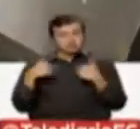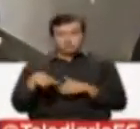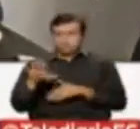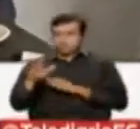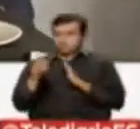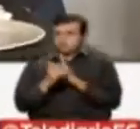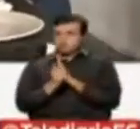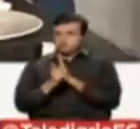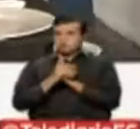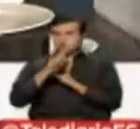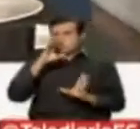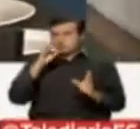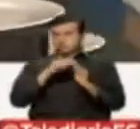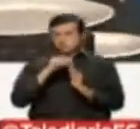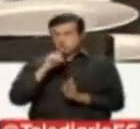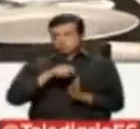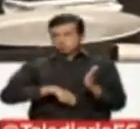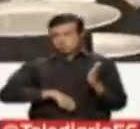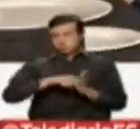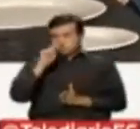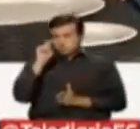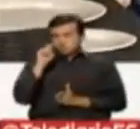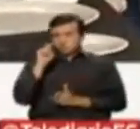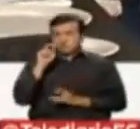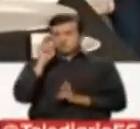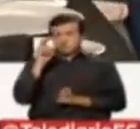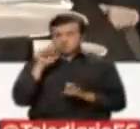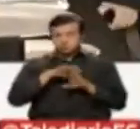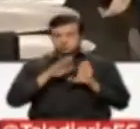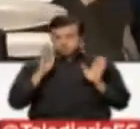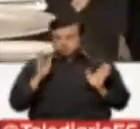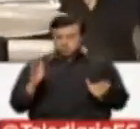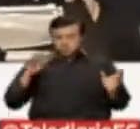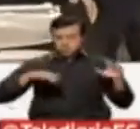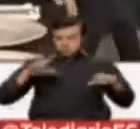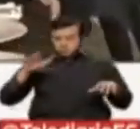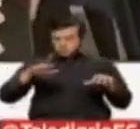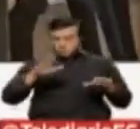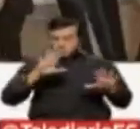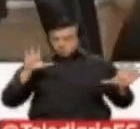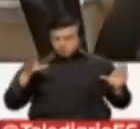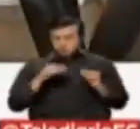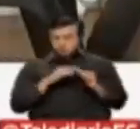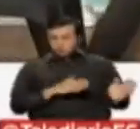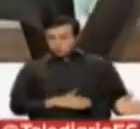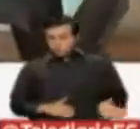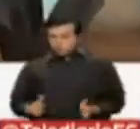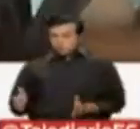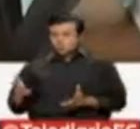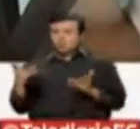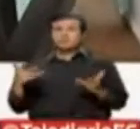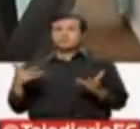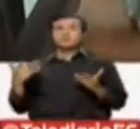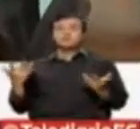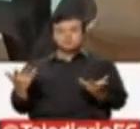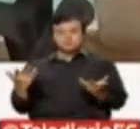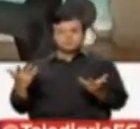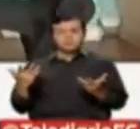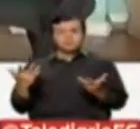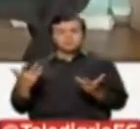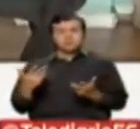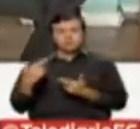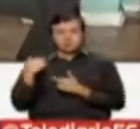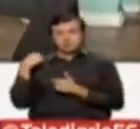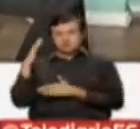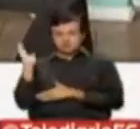capacitado en el montaje de mesas en todo lo que tiene que ver con la función de